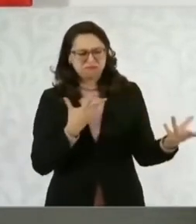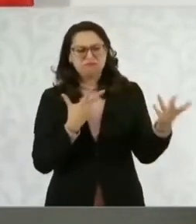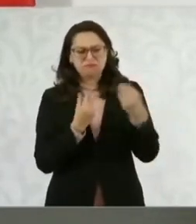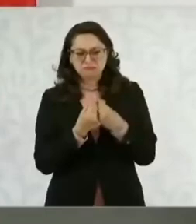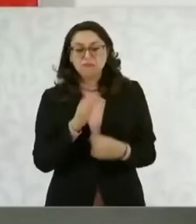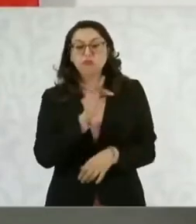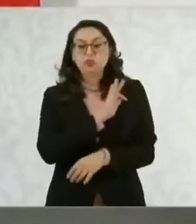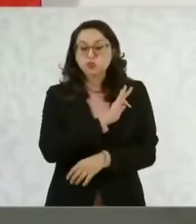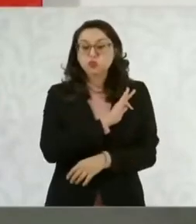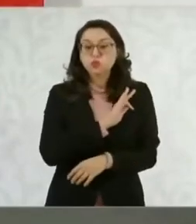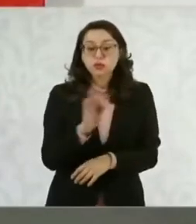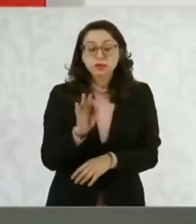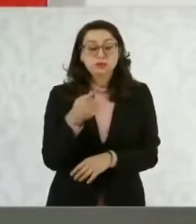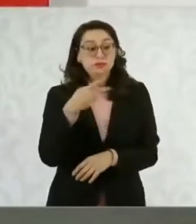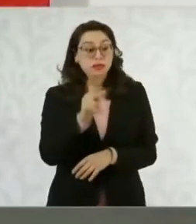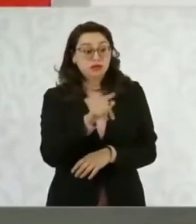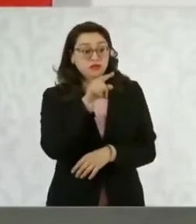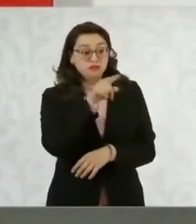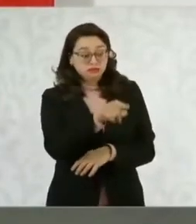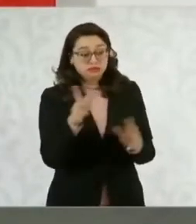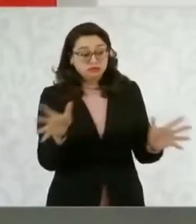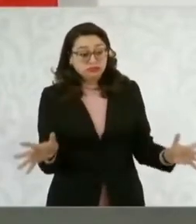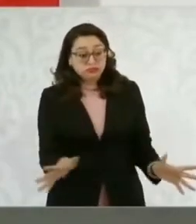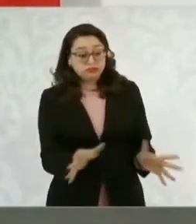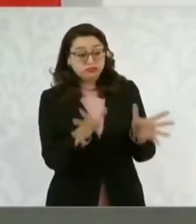¿Cómo? Que genere bienestar